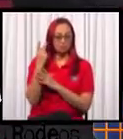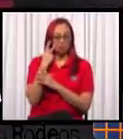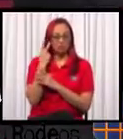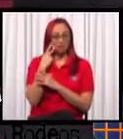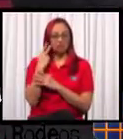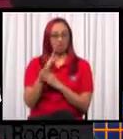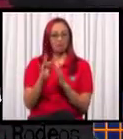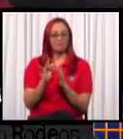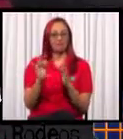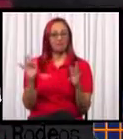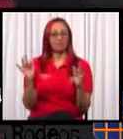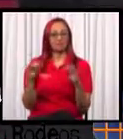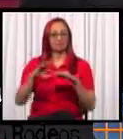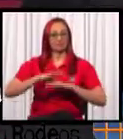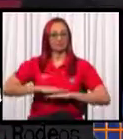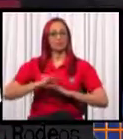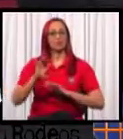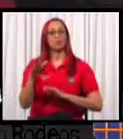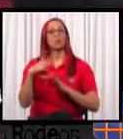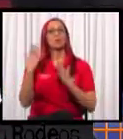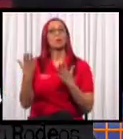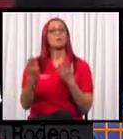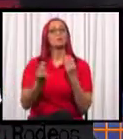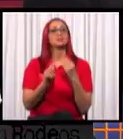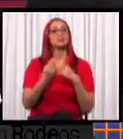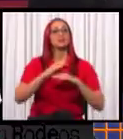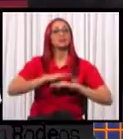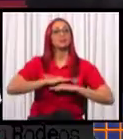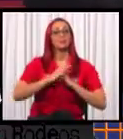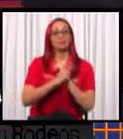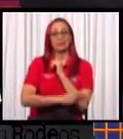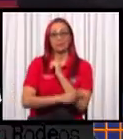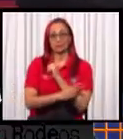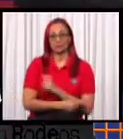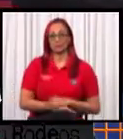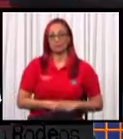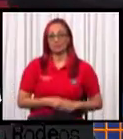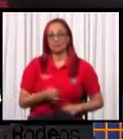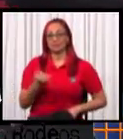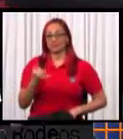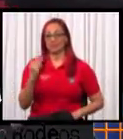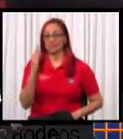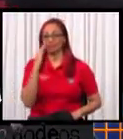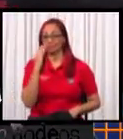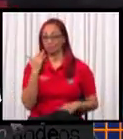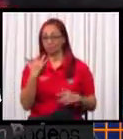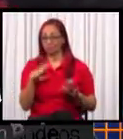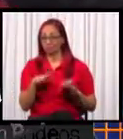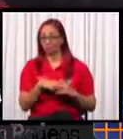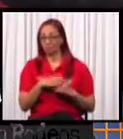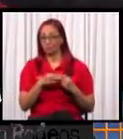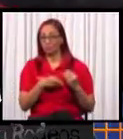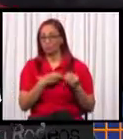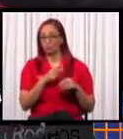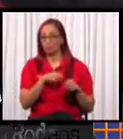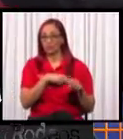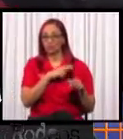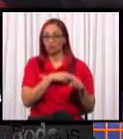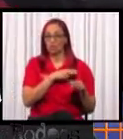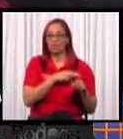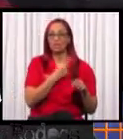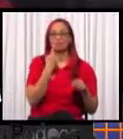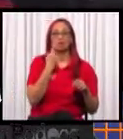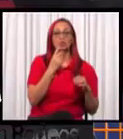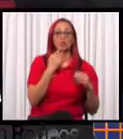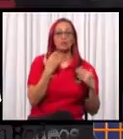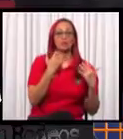abastecimiento cómo es que se tiene que abastecer el país. Si sabemos ya que la producción nacional nada más va a abastecer la